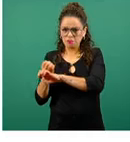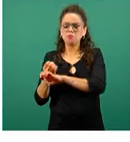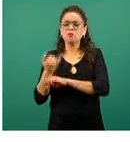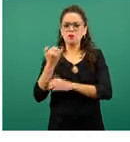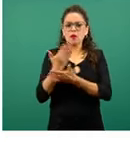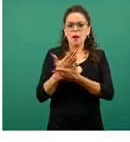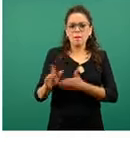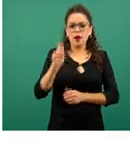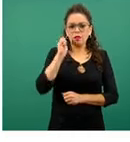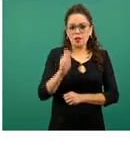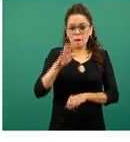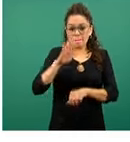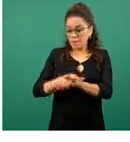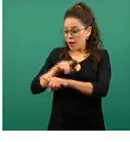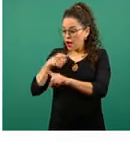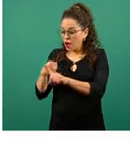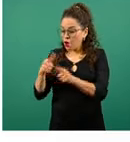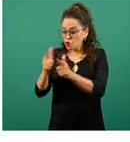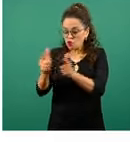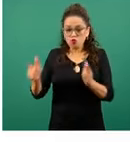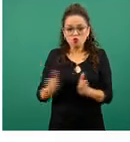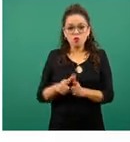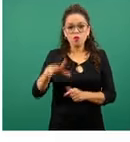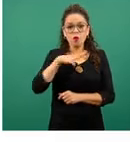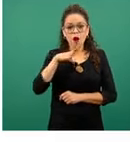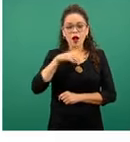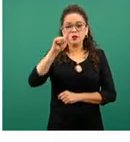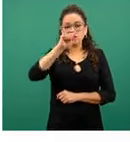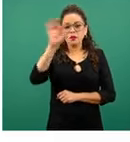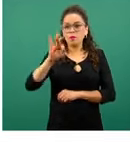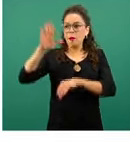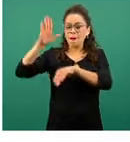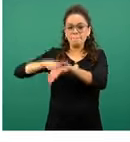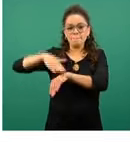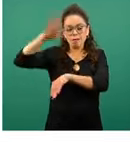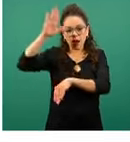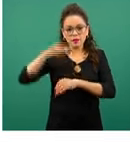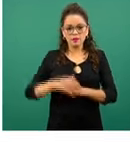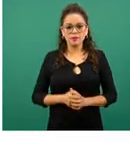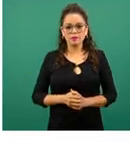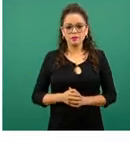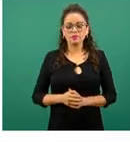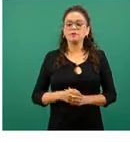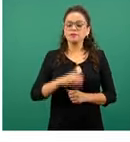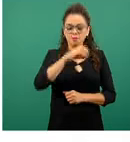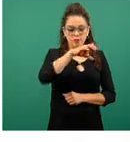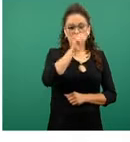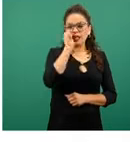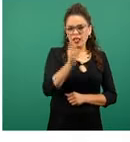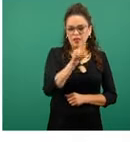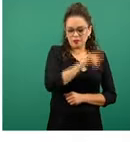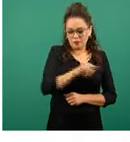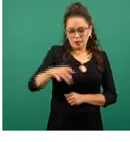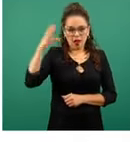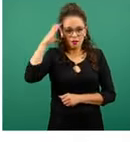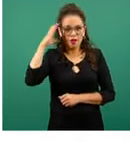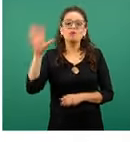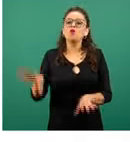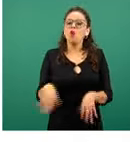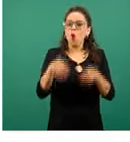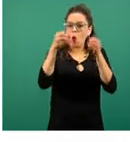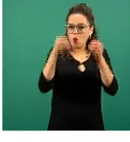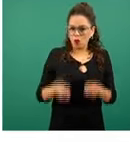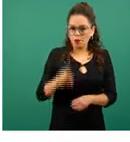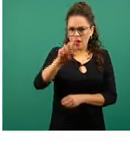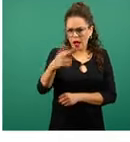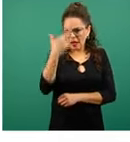en aquel grupo que tenía más del 70% o el 70% de sus camas ocupadas. Si recuerdan, apenas la semana